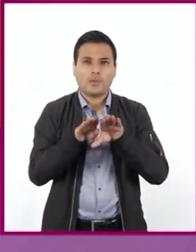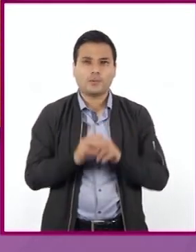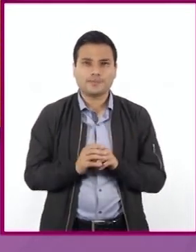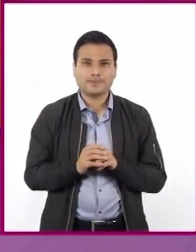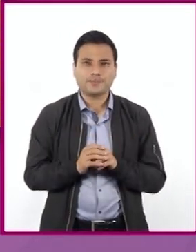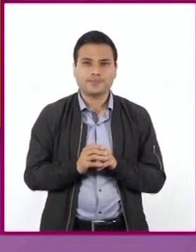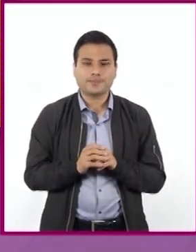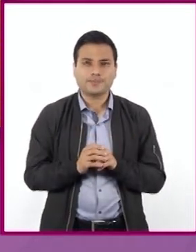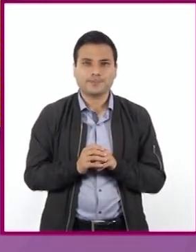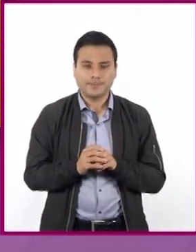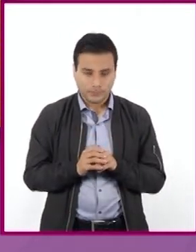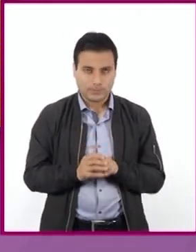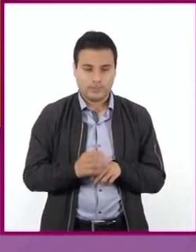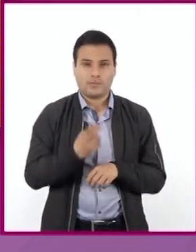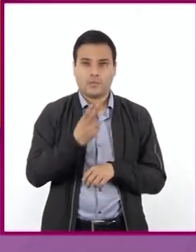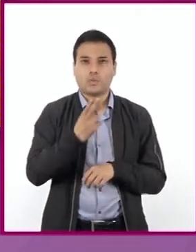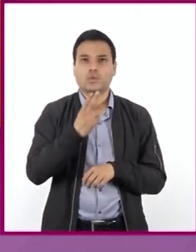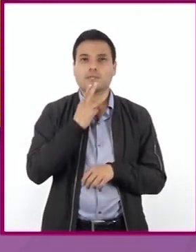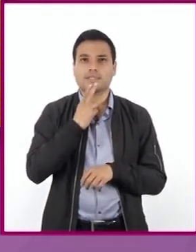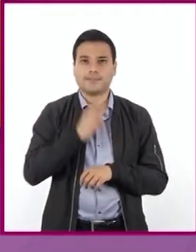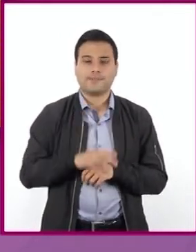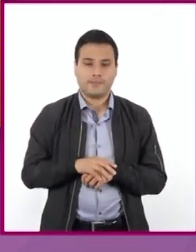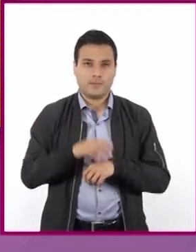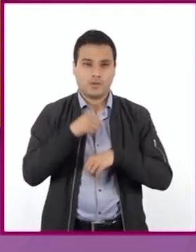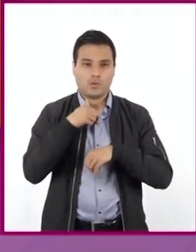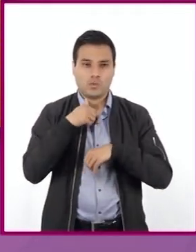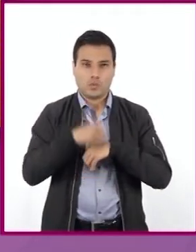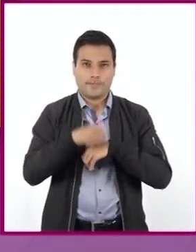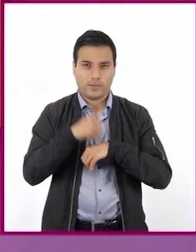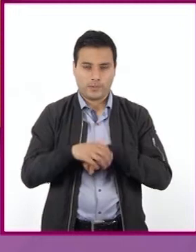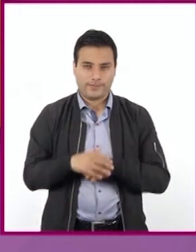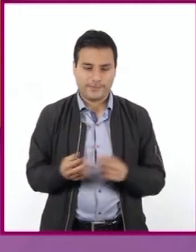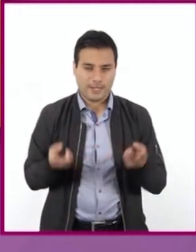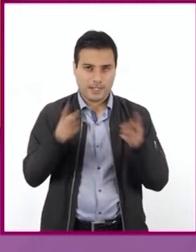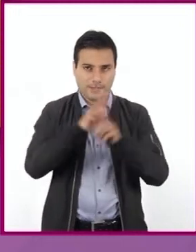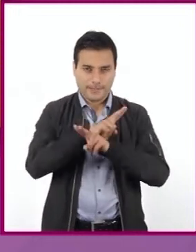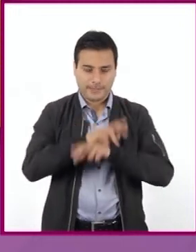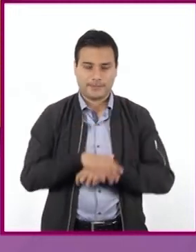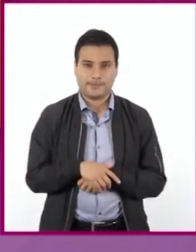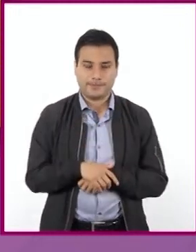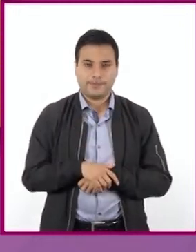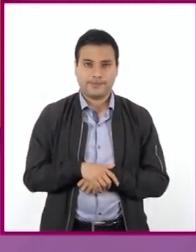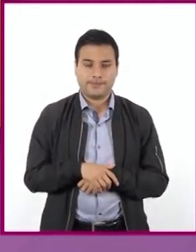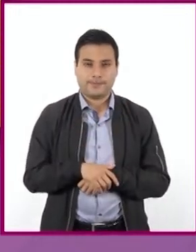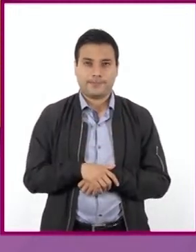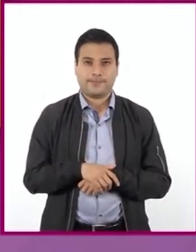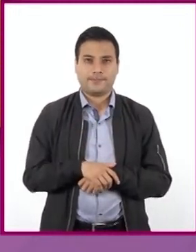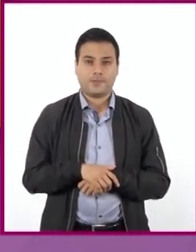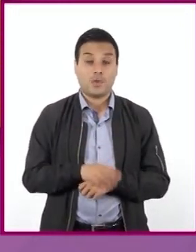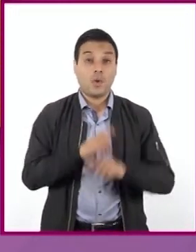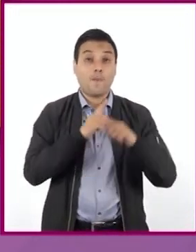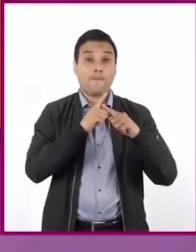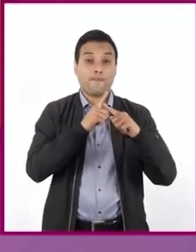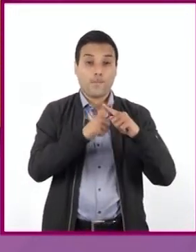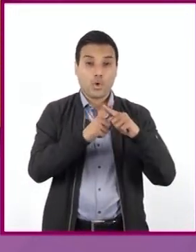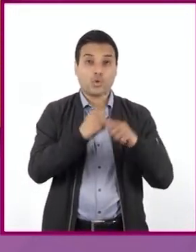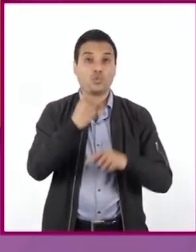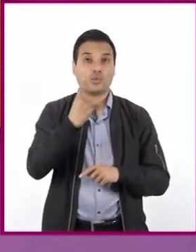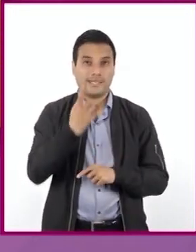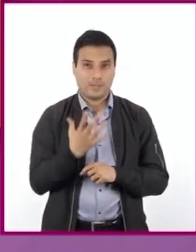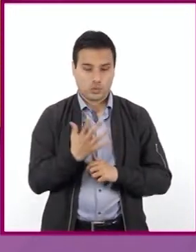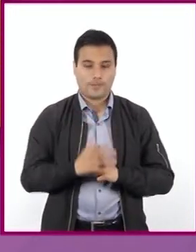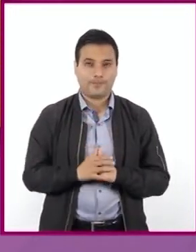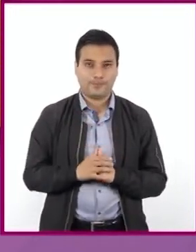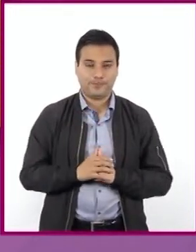positivo, usaremos la propiedad del inverso multiplicativo. En este caso, multiplicaremos por un quinto